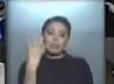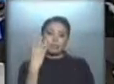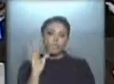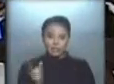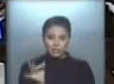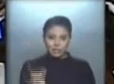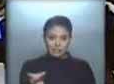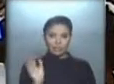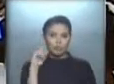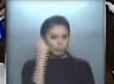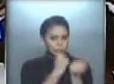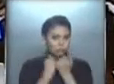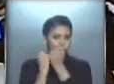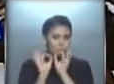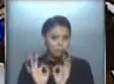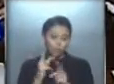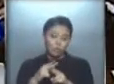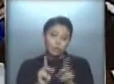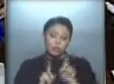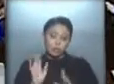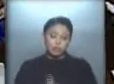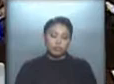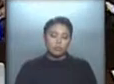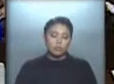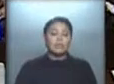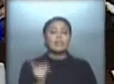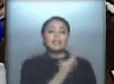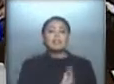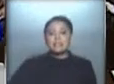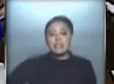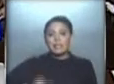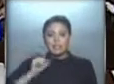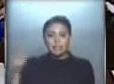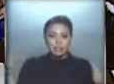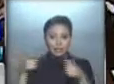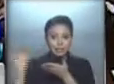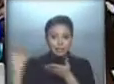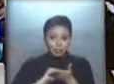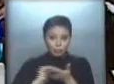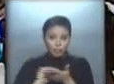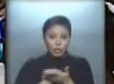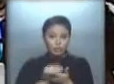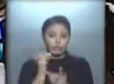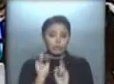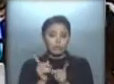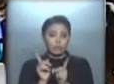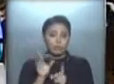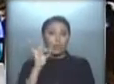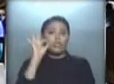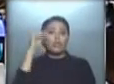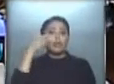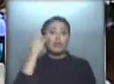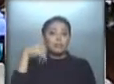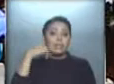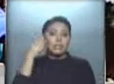con consenso en algunos nombres, por lo menos. El presidente de la Cámara de Diputados continuaría siendo Julián